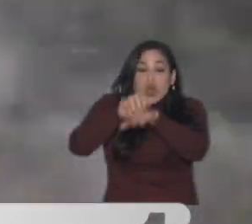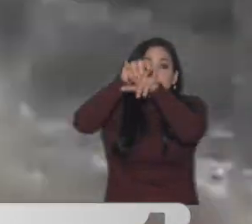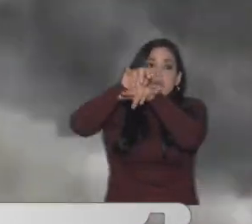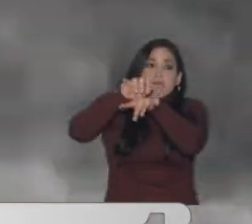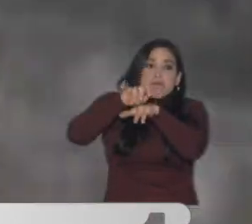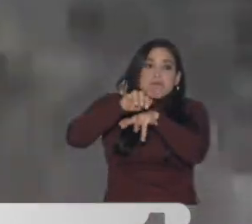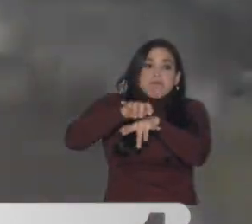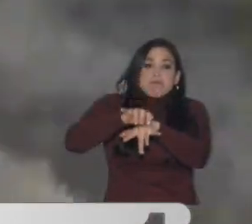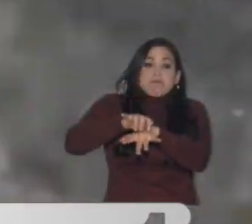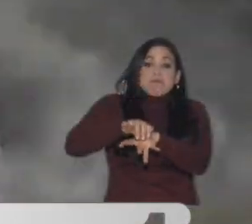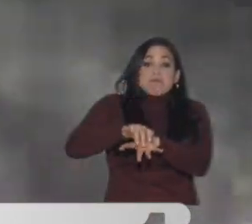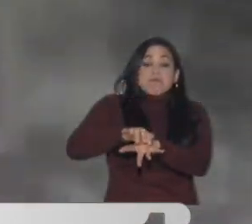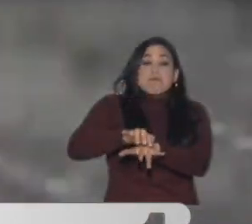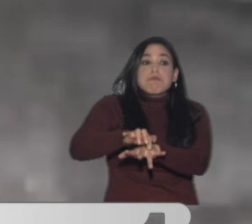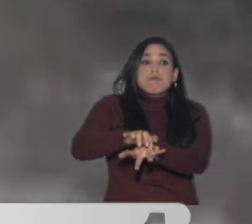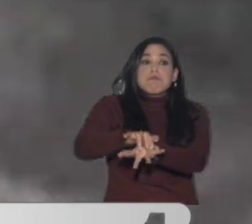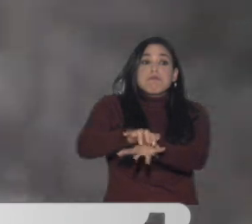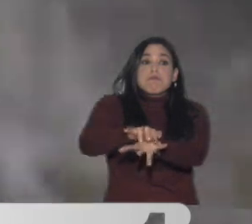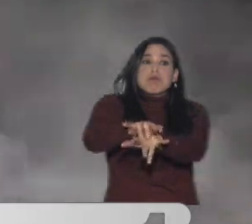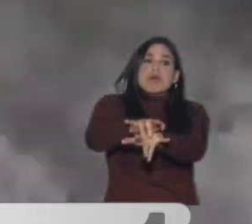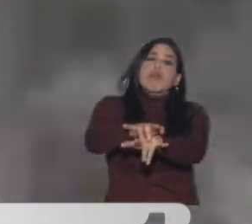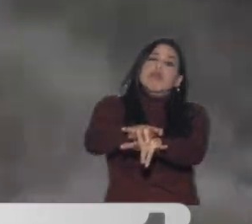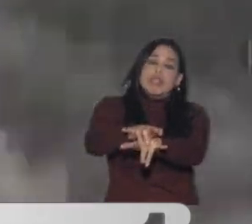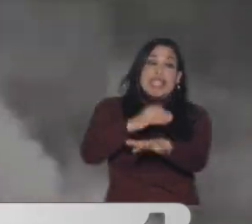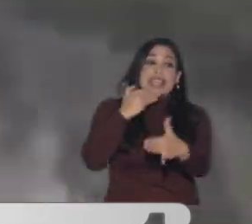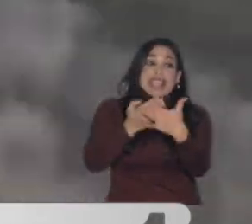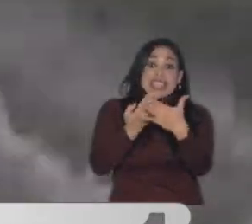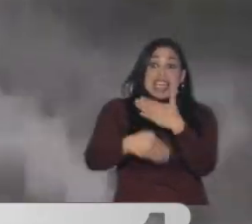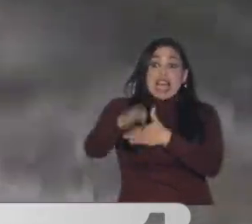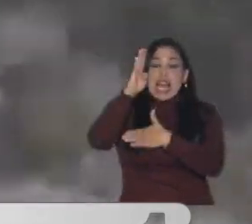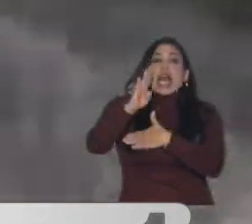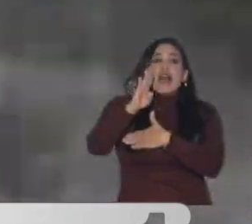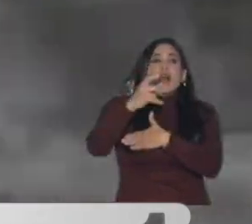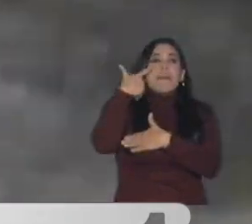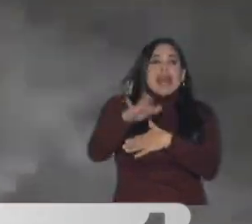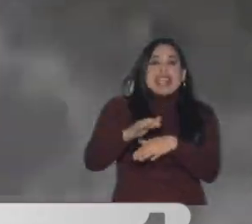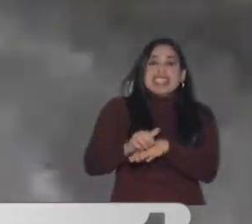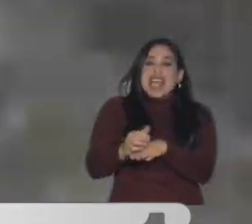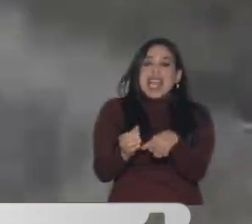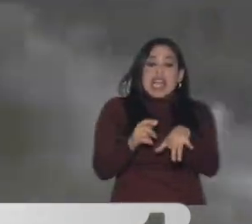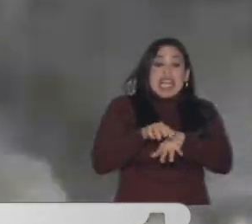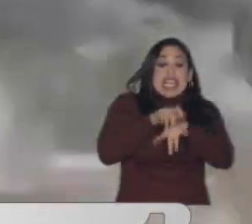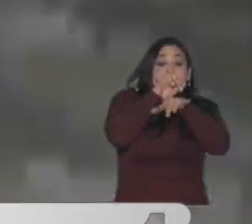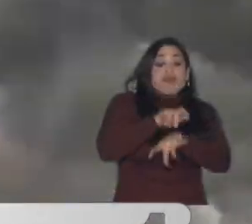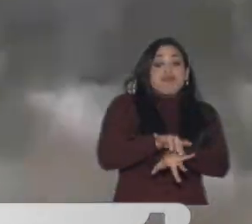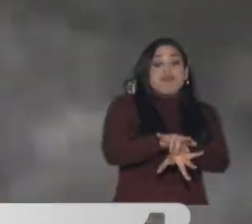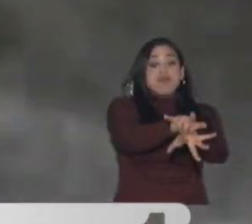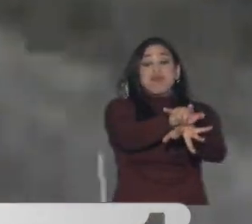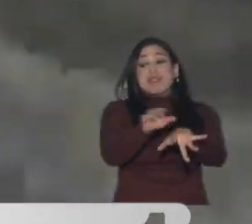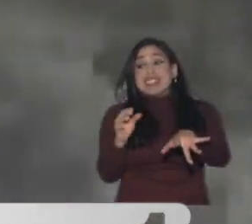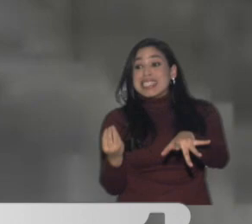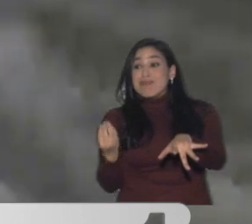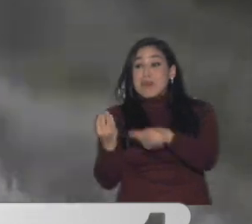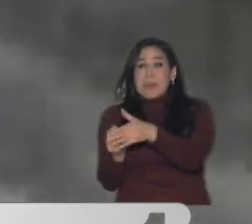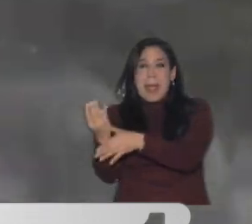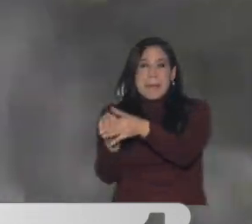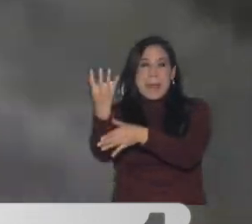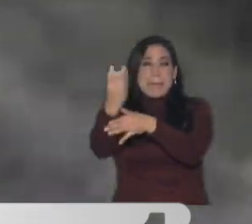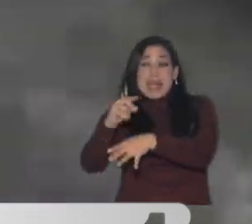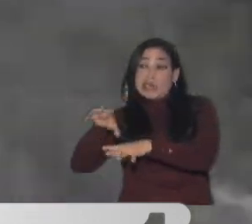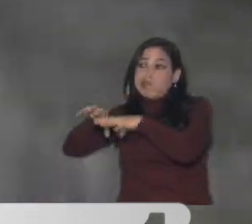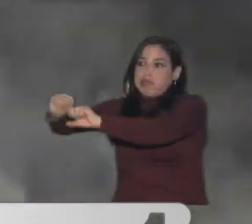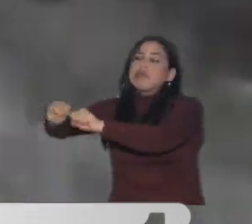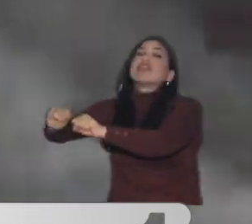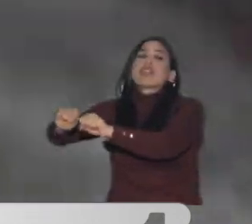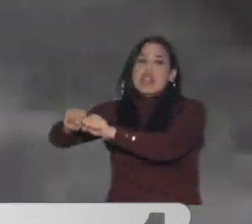pues lo desplaza y con gracias a Dios lo logra tirar hacia el monte y ellos logran agarrarse. Pero de igual ya había gente